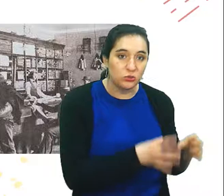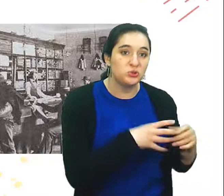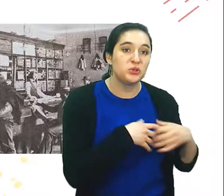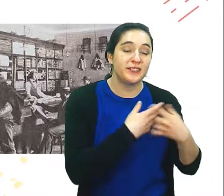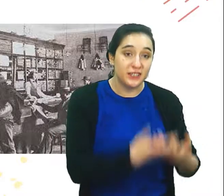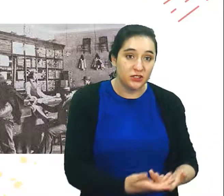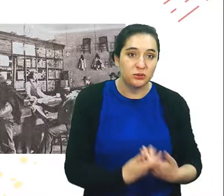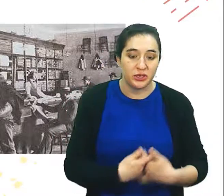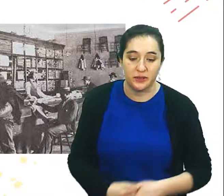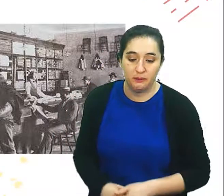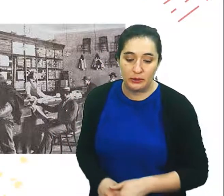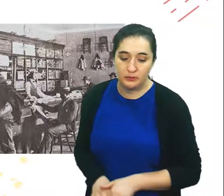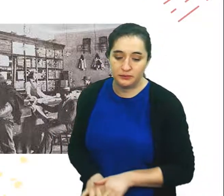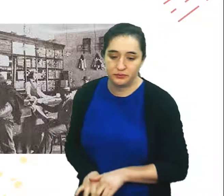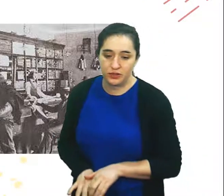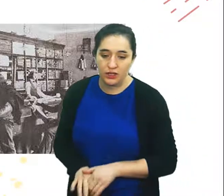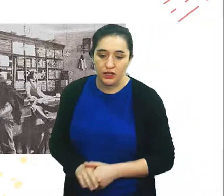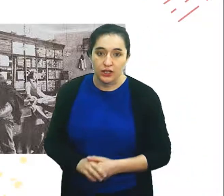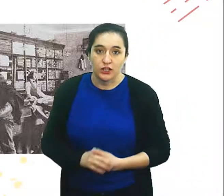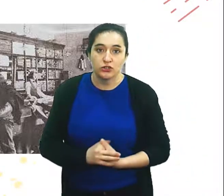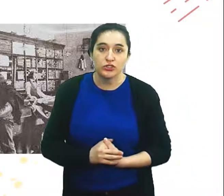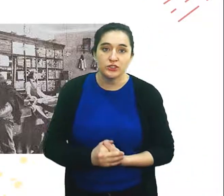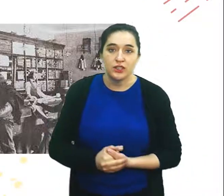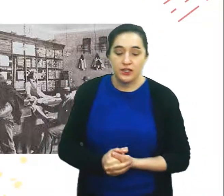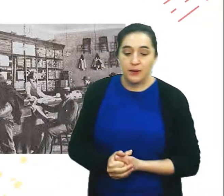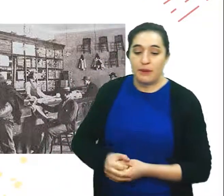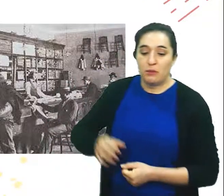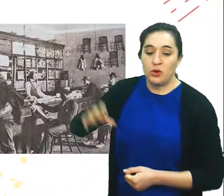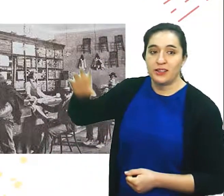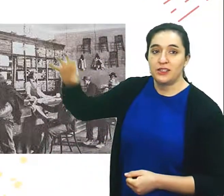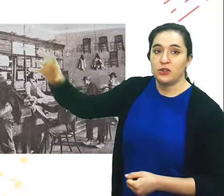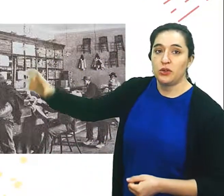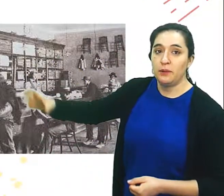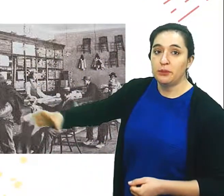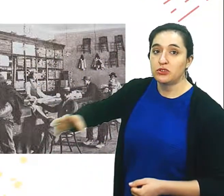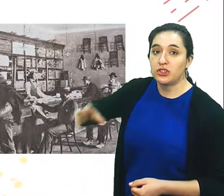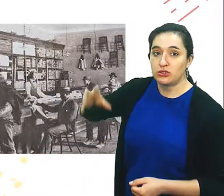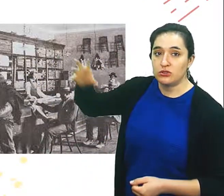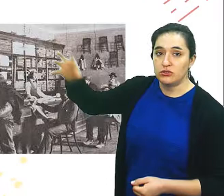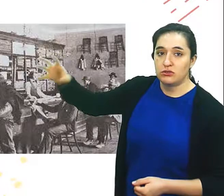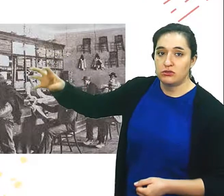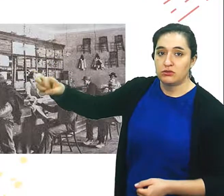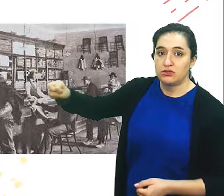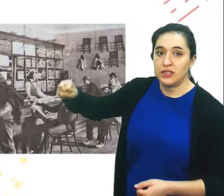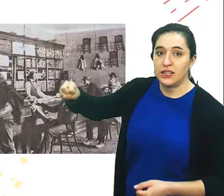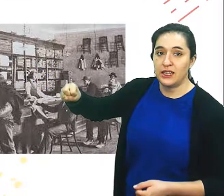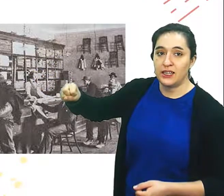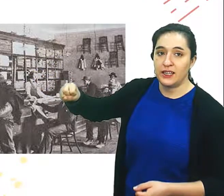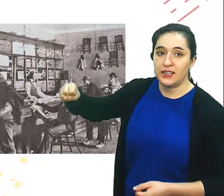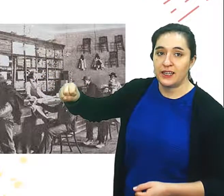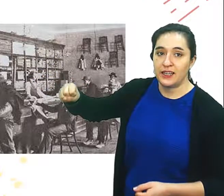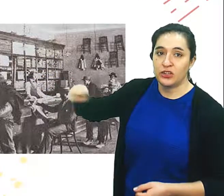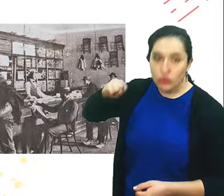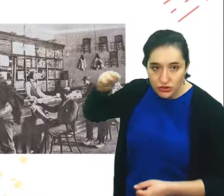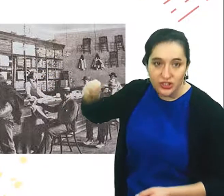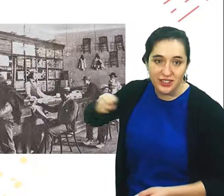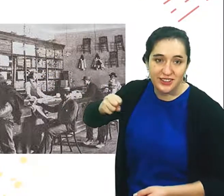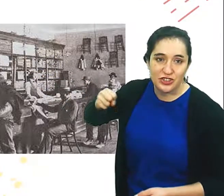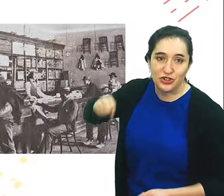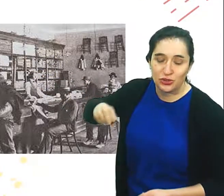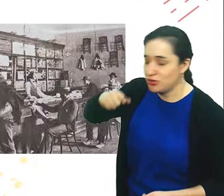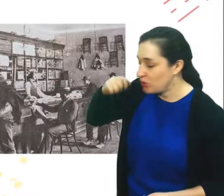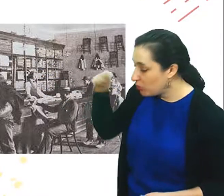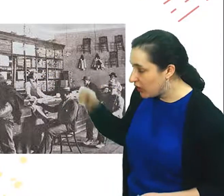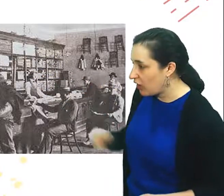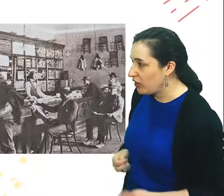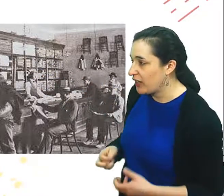desde la agricultura trigo, por ejemplo. Entonces, vamos a tener un gran proceso de, esto sí,